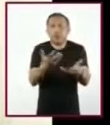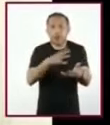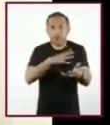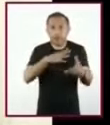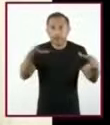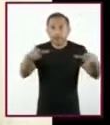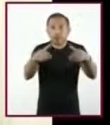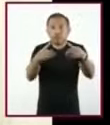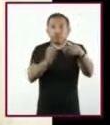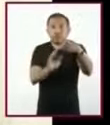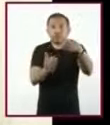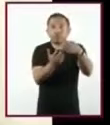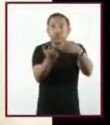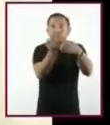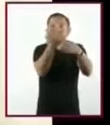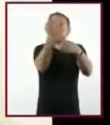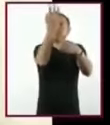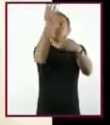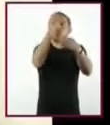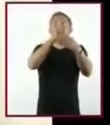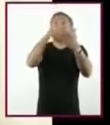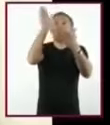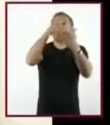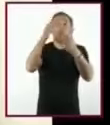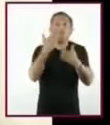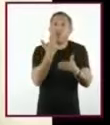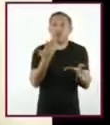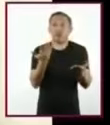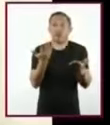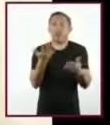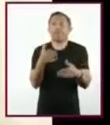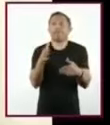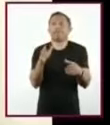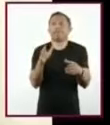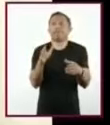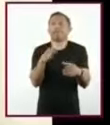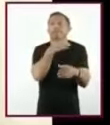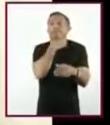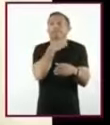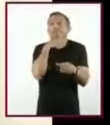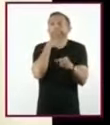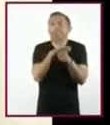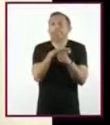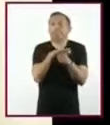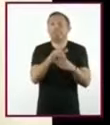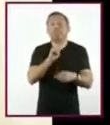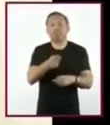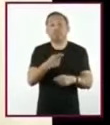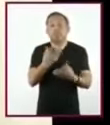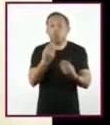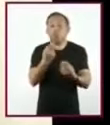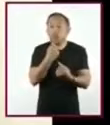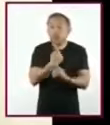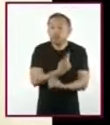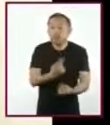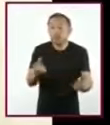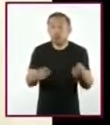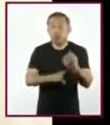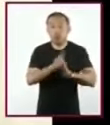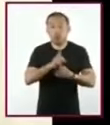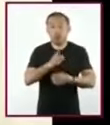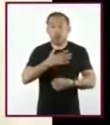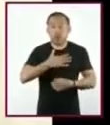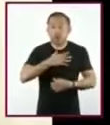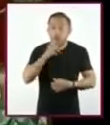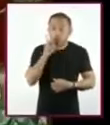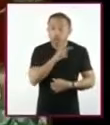el humo. Y tenemos muchos casos de niños que se ven afectados por problemas respiratorios debido al humo